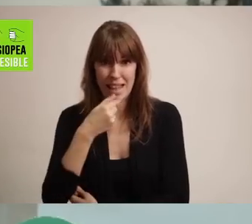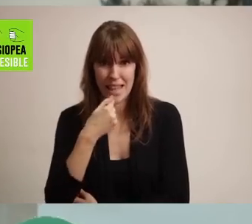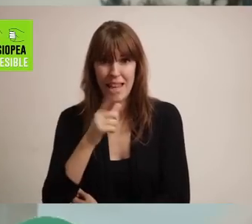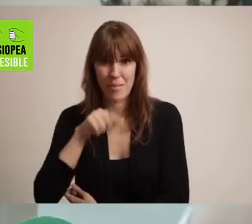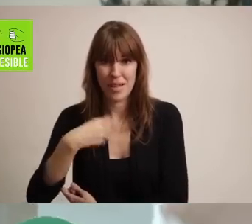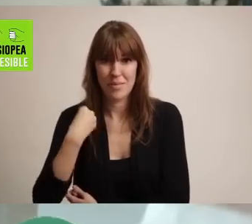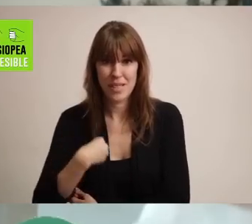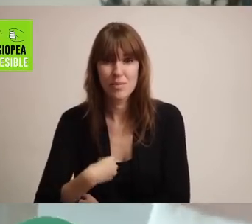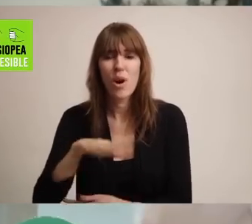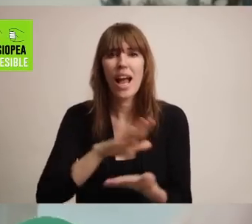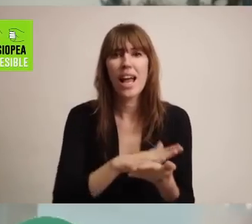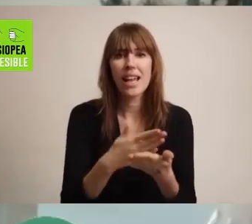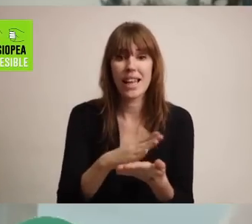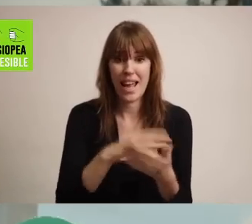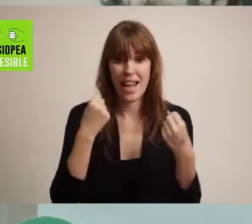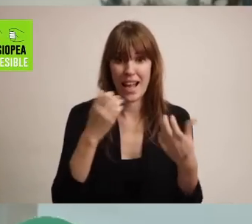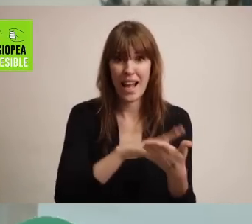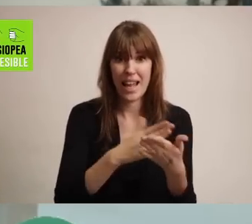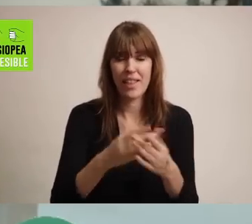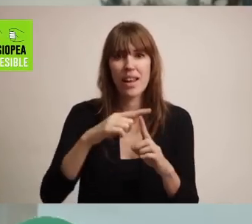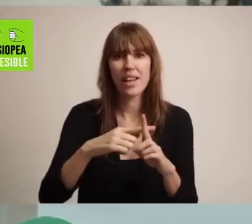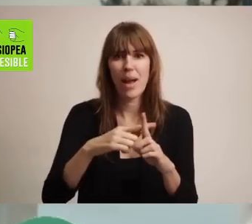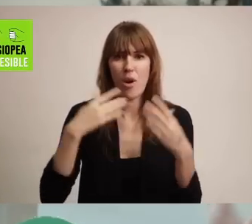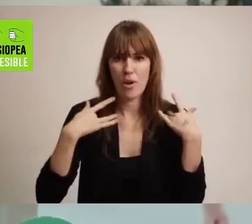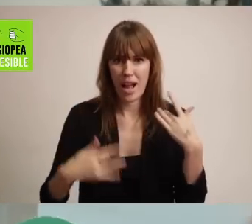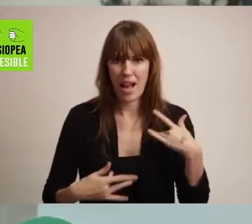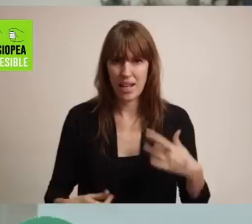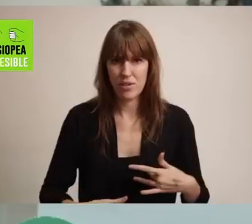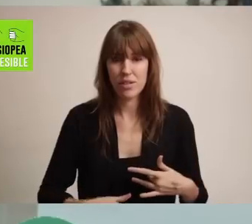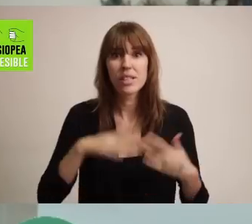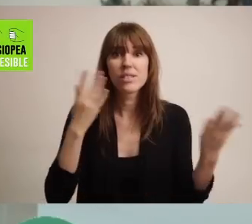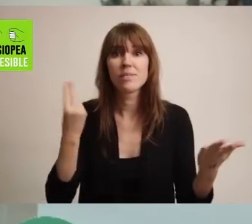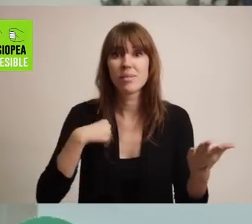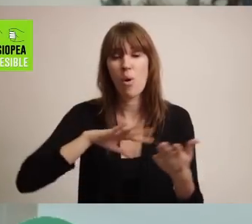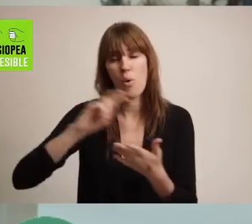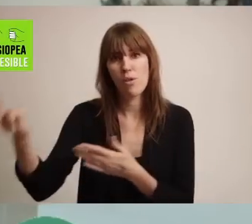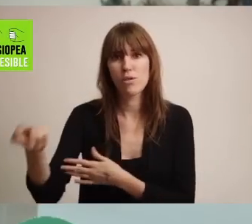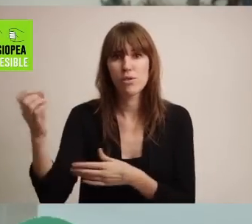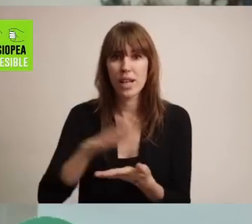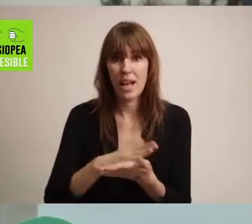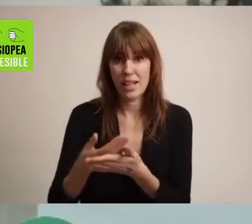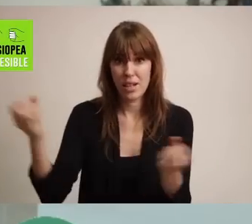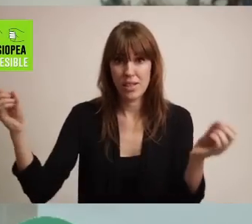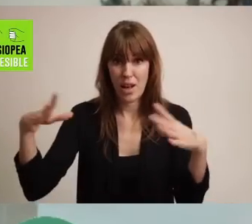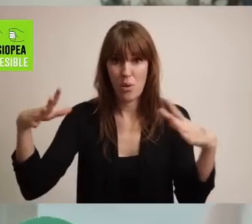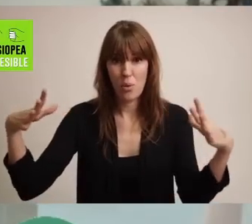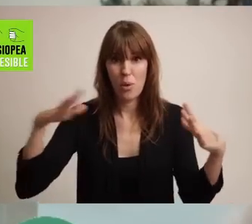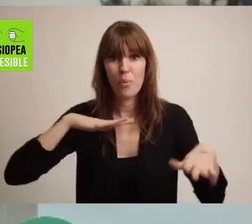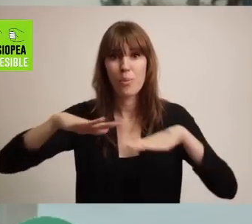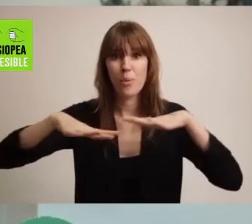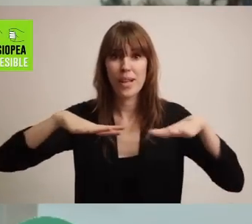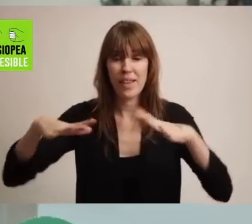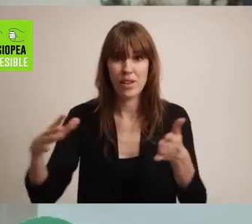orgánico. El resto de esos nadis o canales de luz pues movilizarían la energía en todo